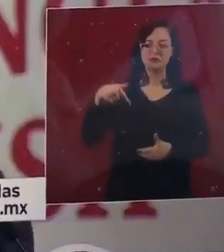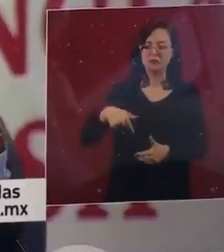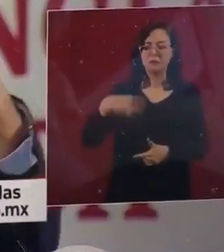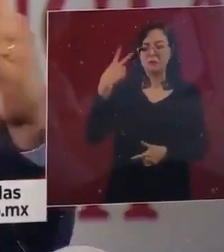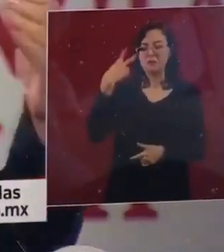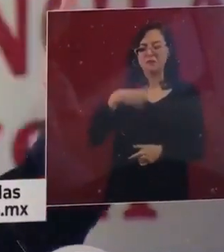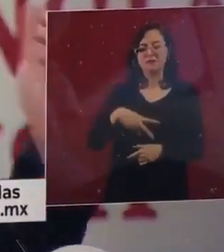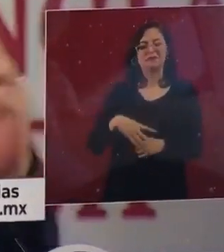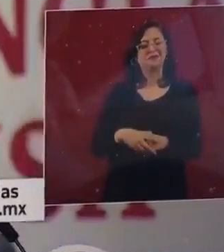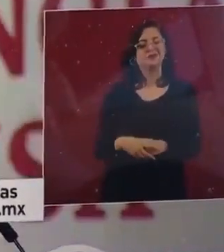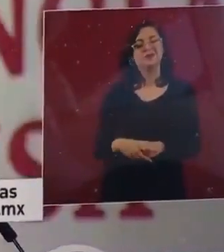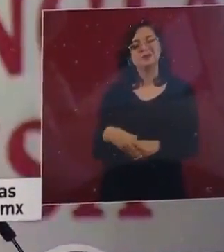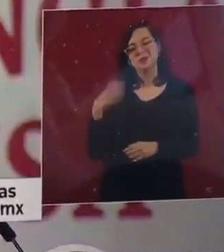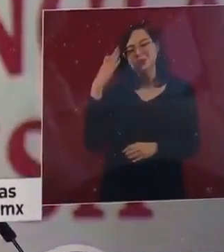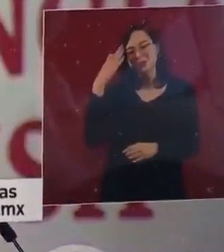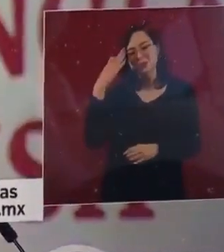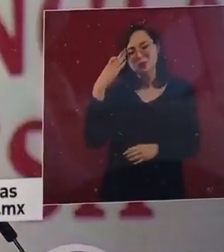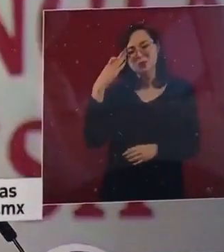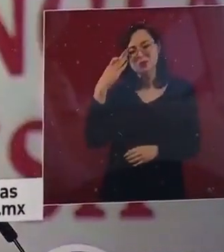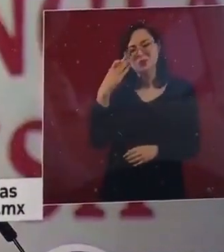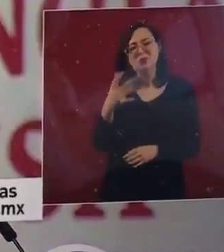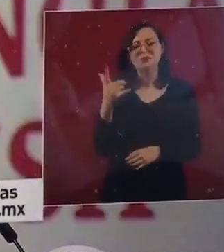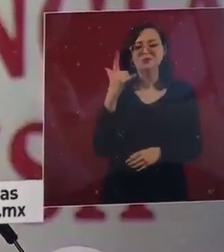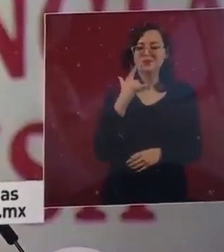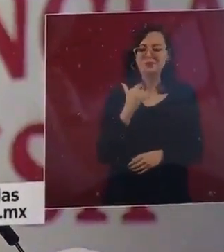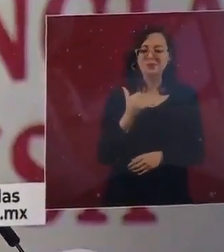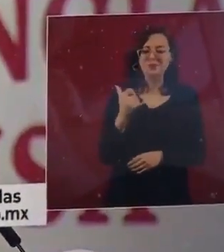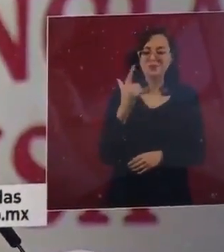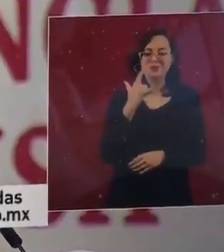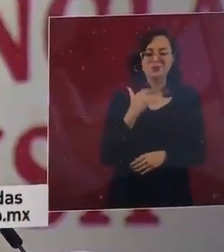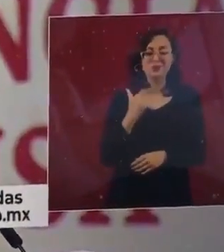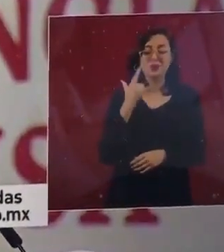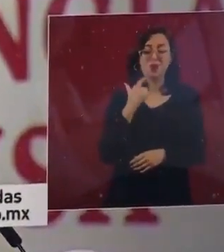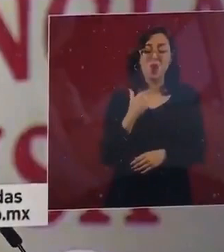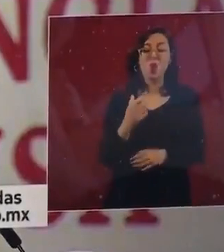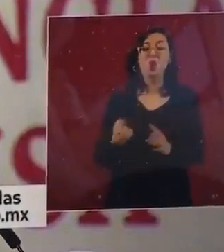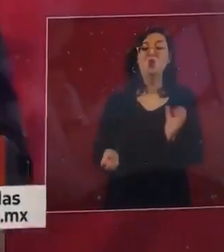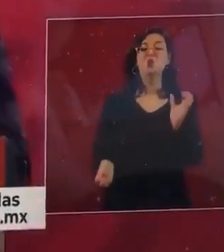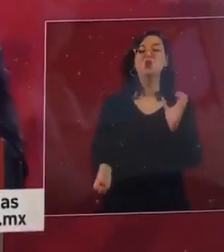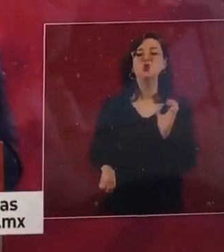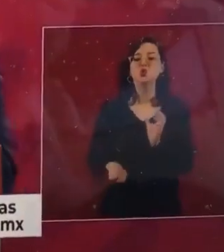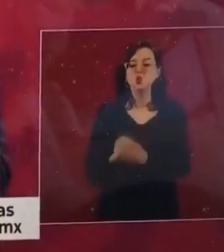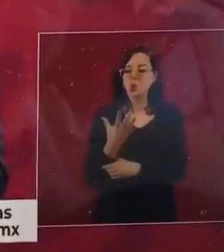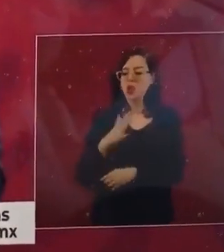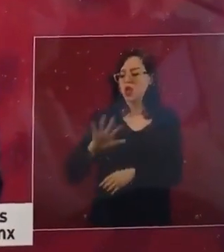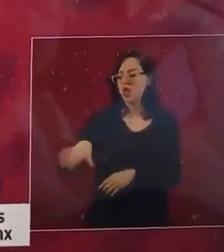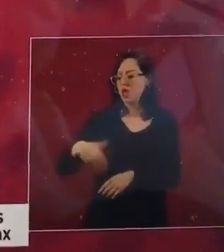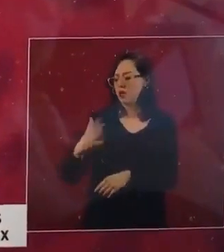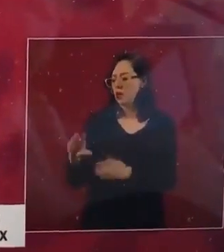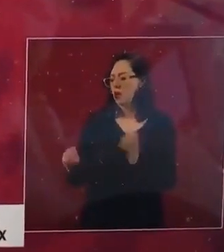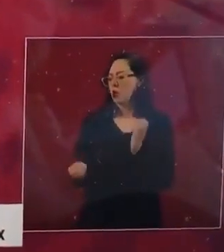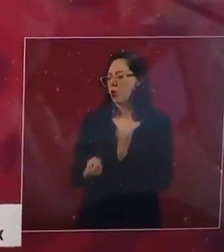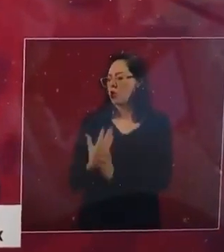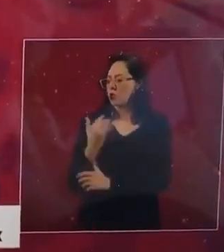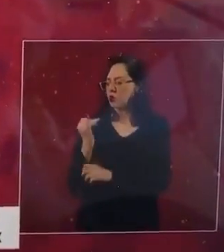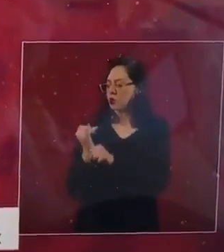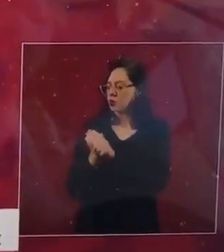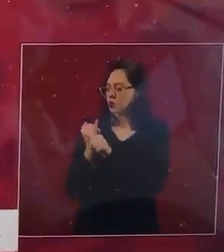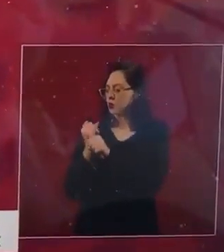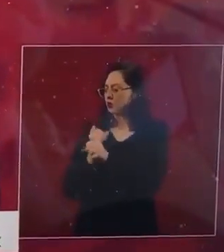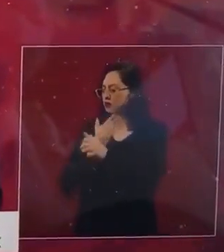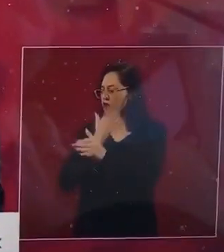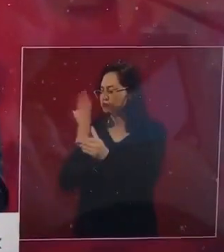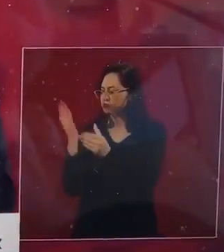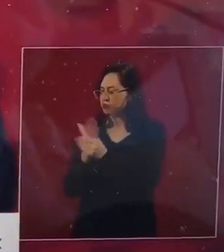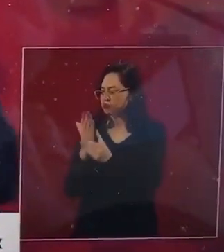Entonces tomó mucho tiempo hacer o rehacer la documentación correspondiente de acuerdo a la ley que en